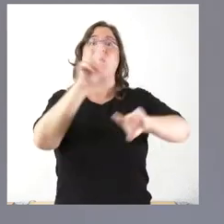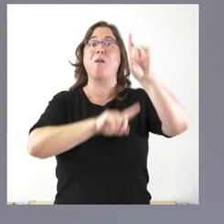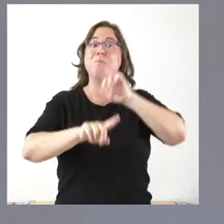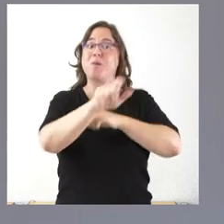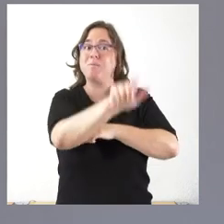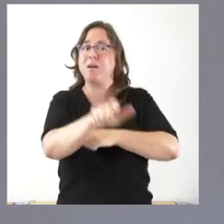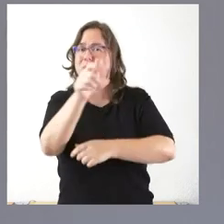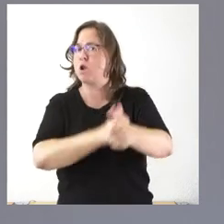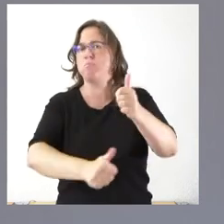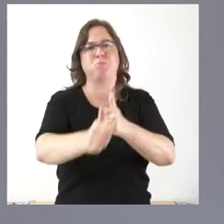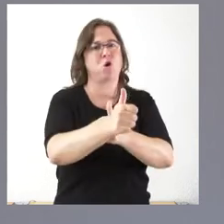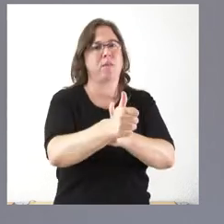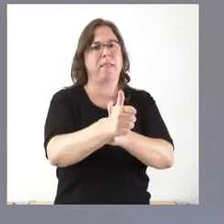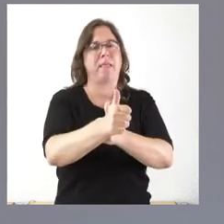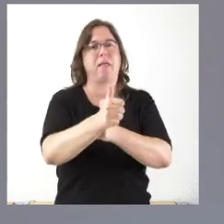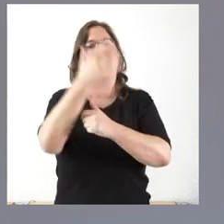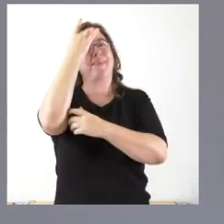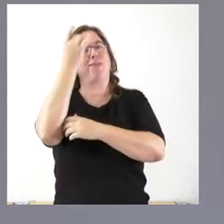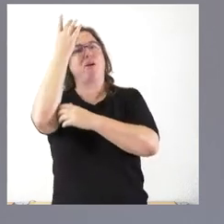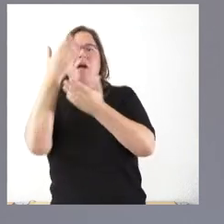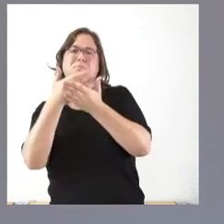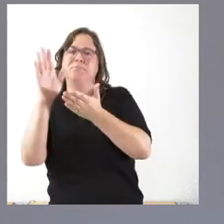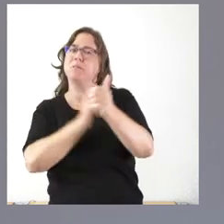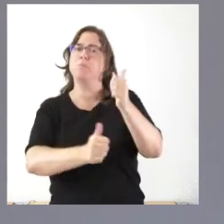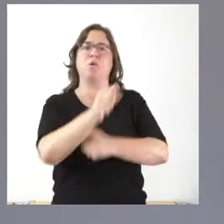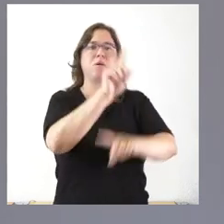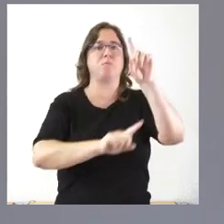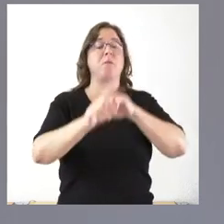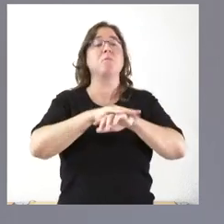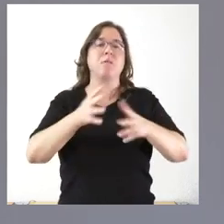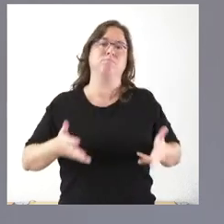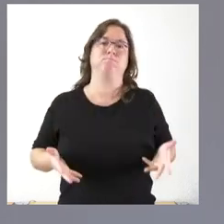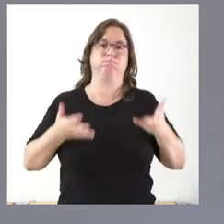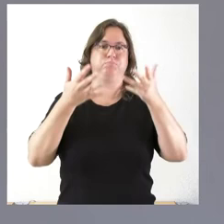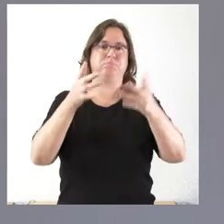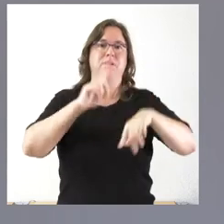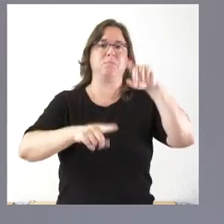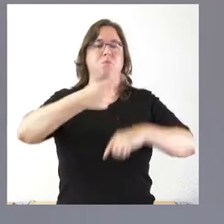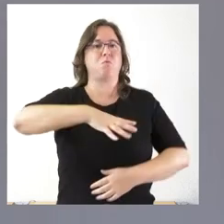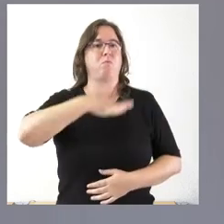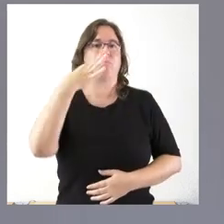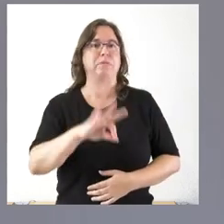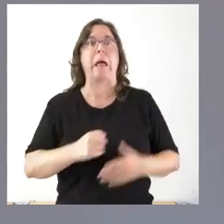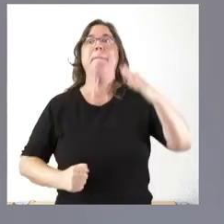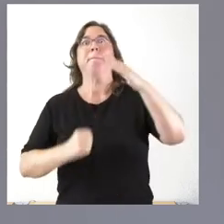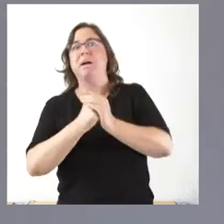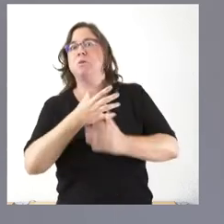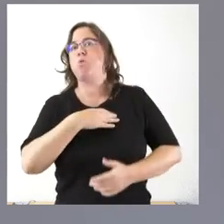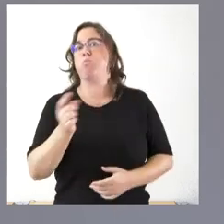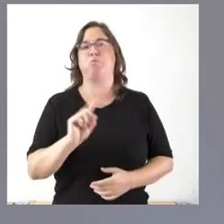encima de las ideologías y, por tanto, contribuir desde nuestras posibilidades, que tampoco son todas, pues